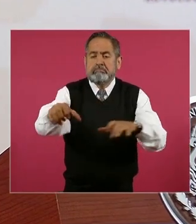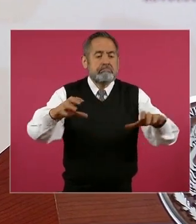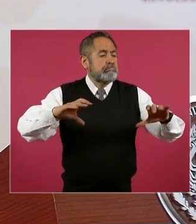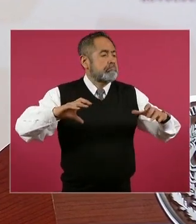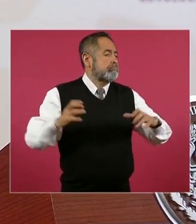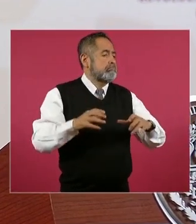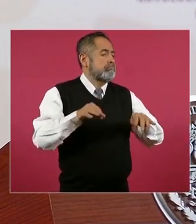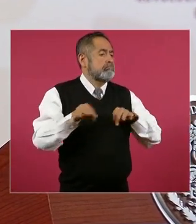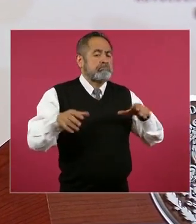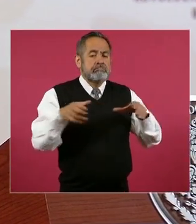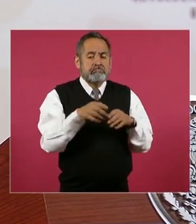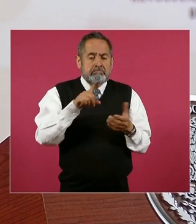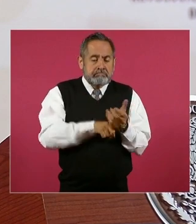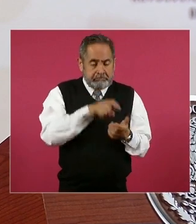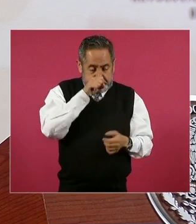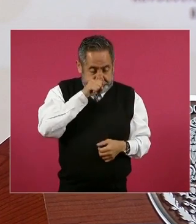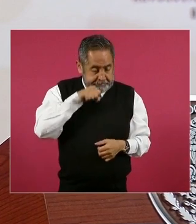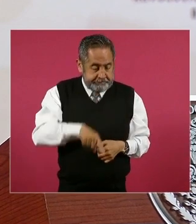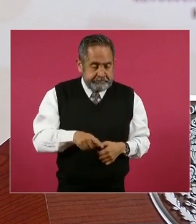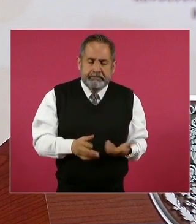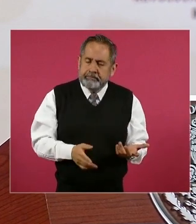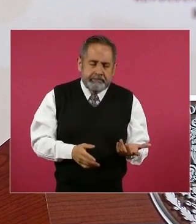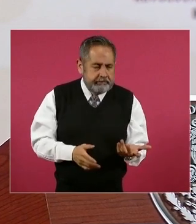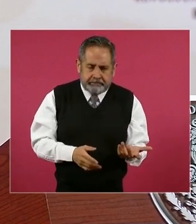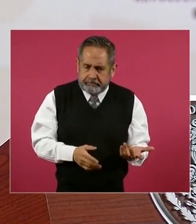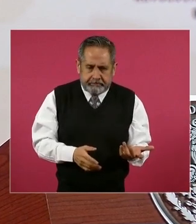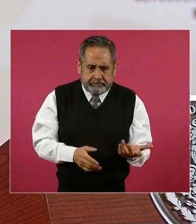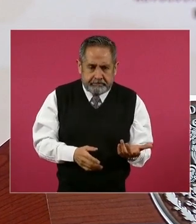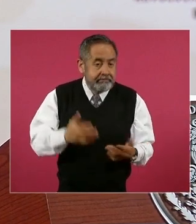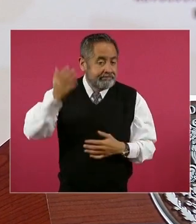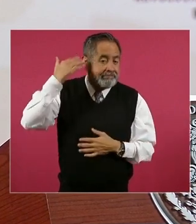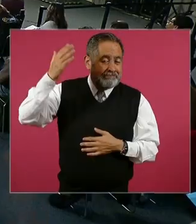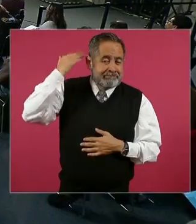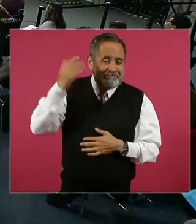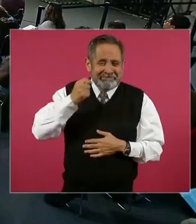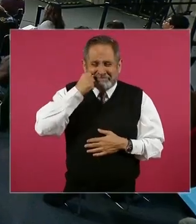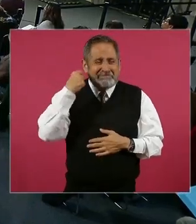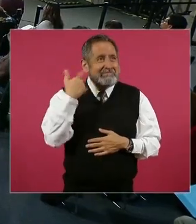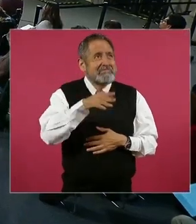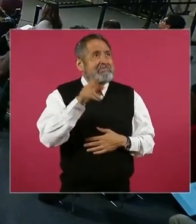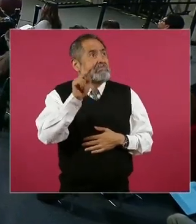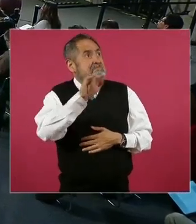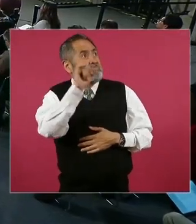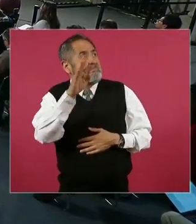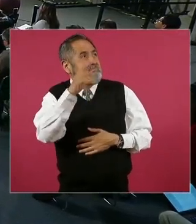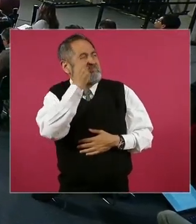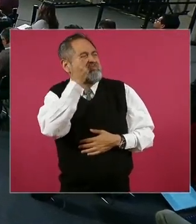nepotismo no les importaba antes el poder